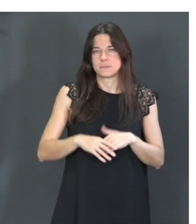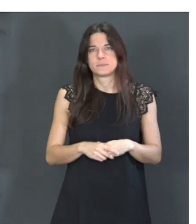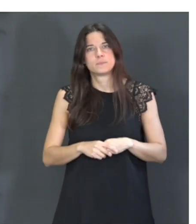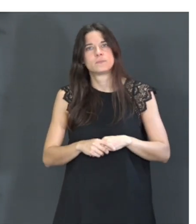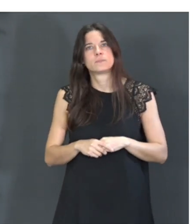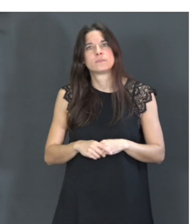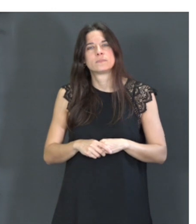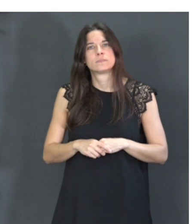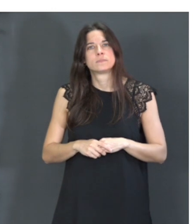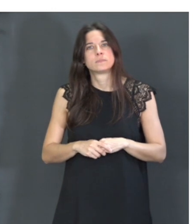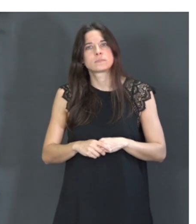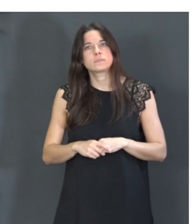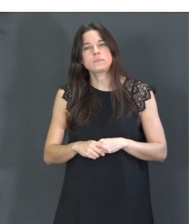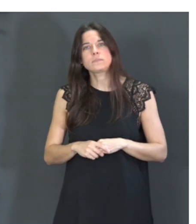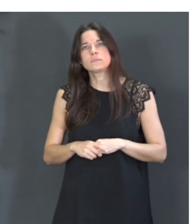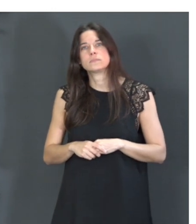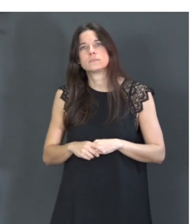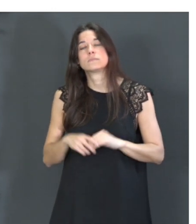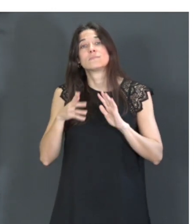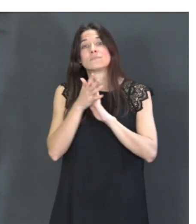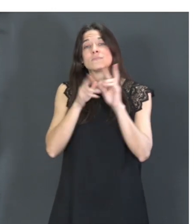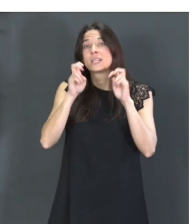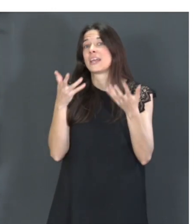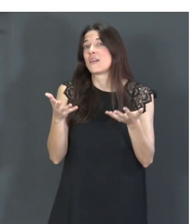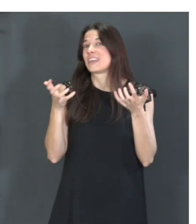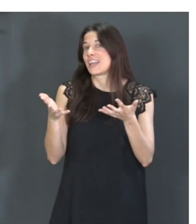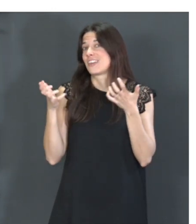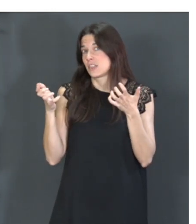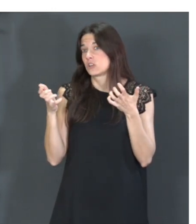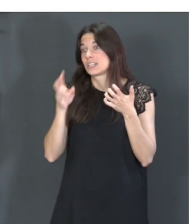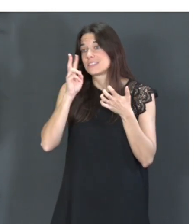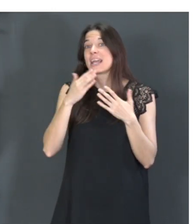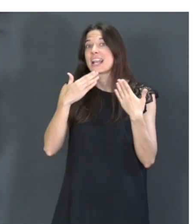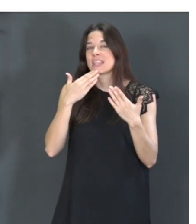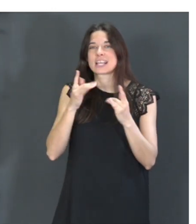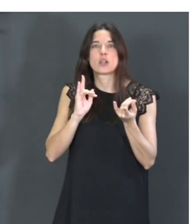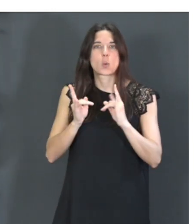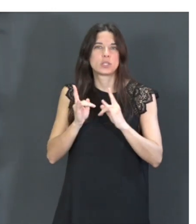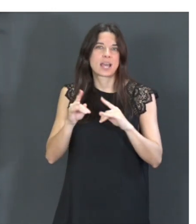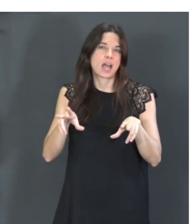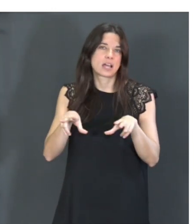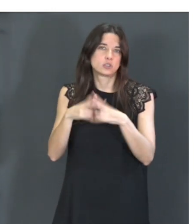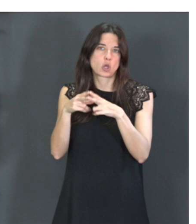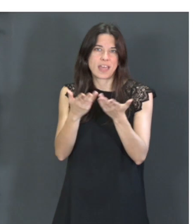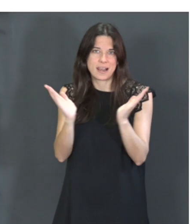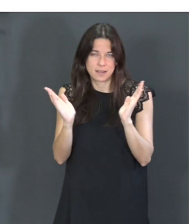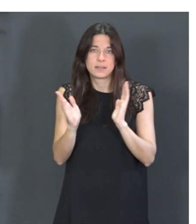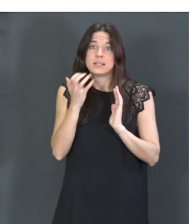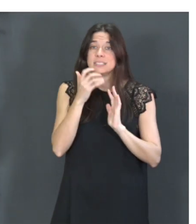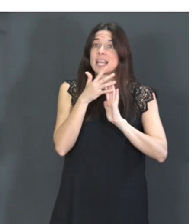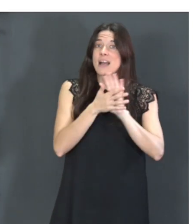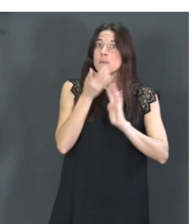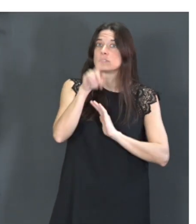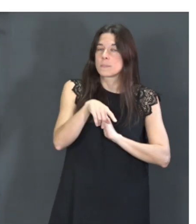es los beneficios que se han encontrado sobre todo con la robótica social. Cuando hablábamos también de